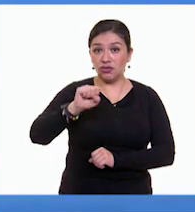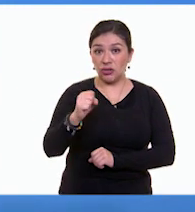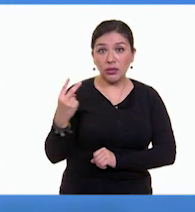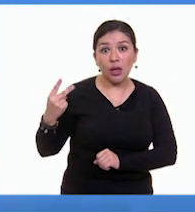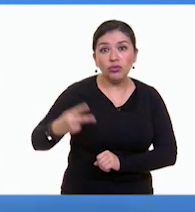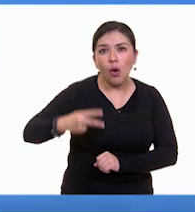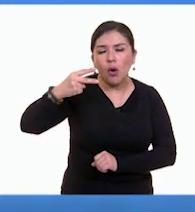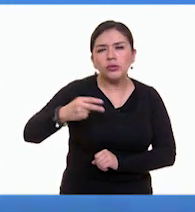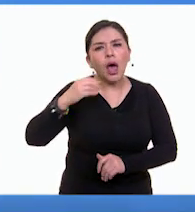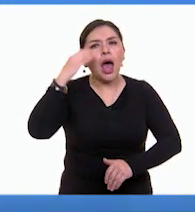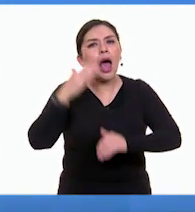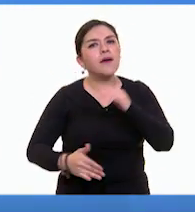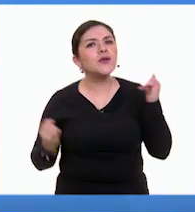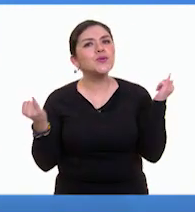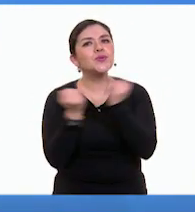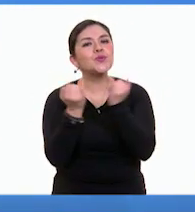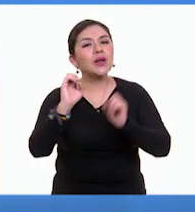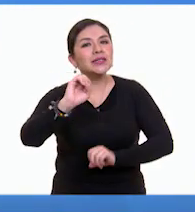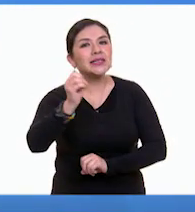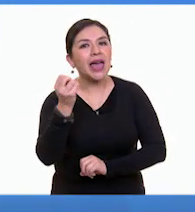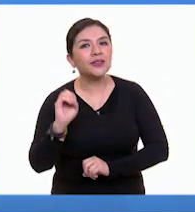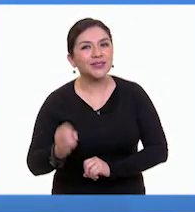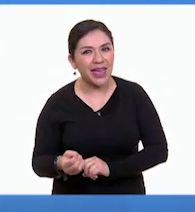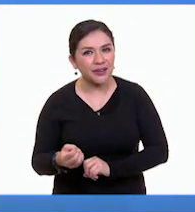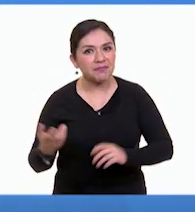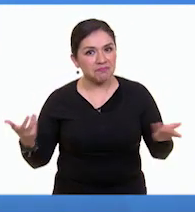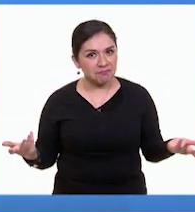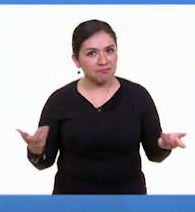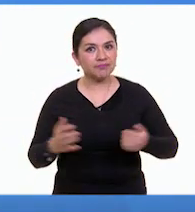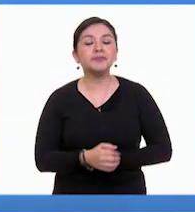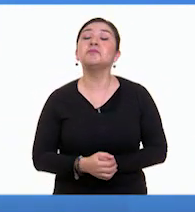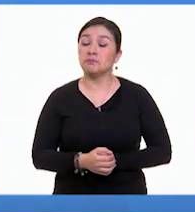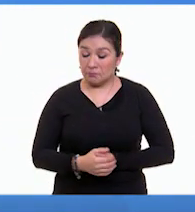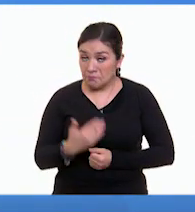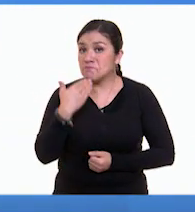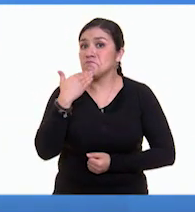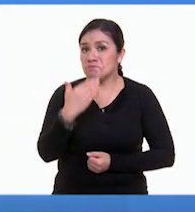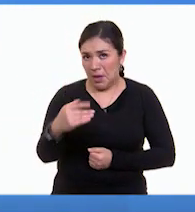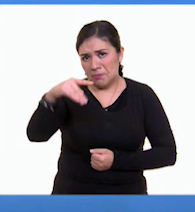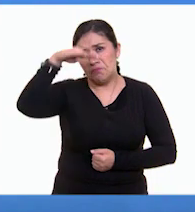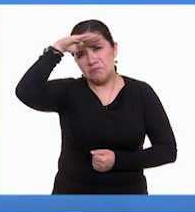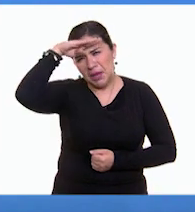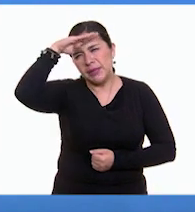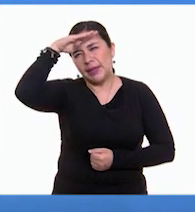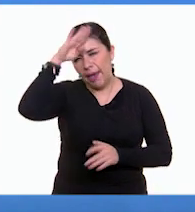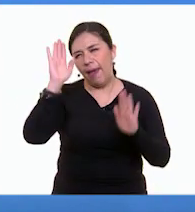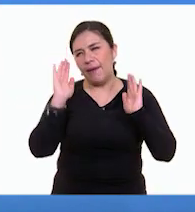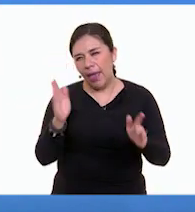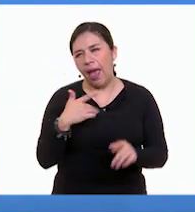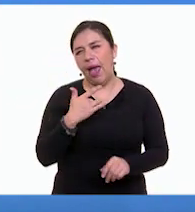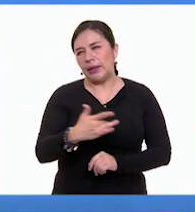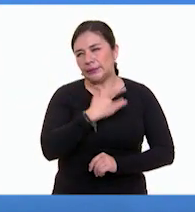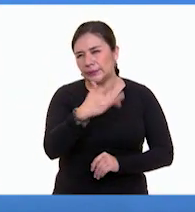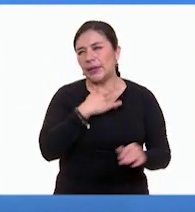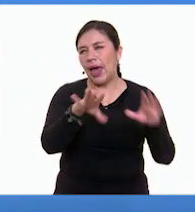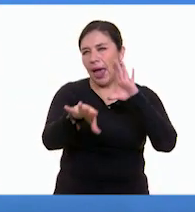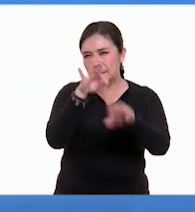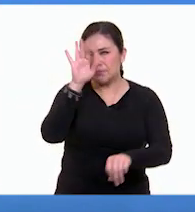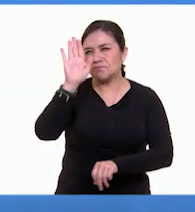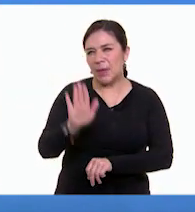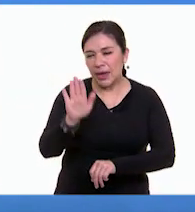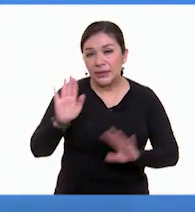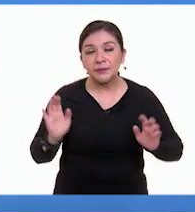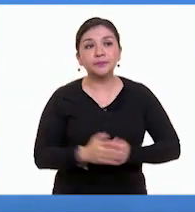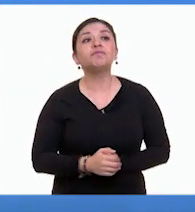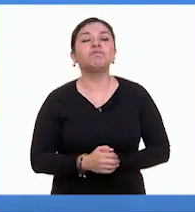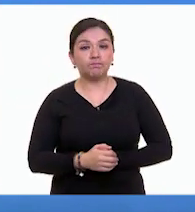360 terminan en 0. Muy buen camino, María. Ya vi por dónde vas. A ver, continúa.